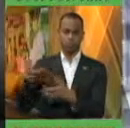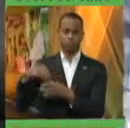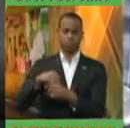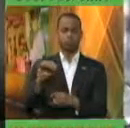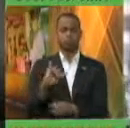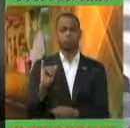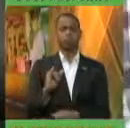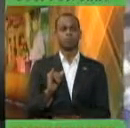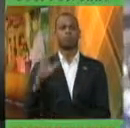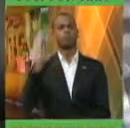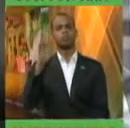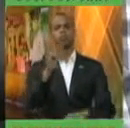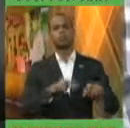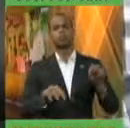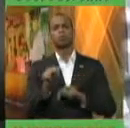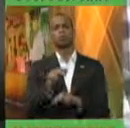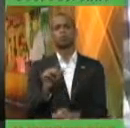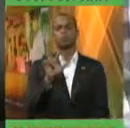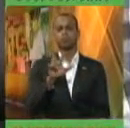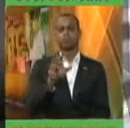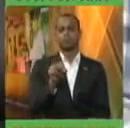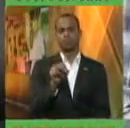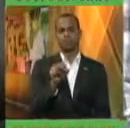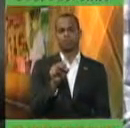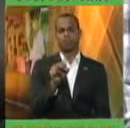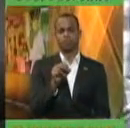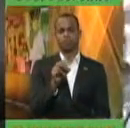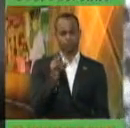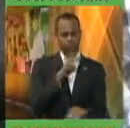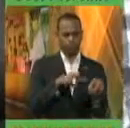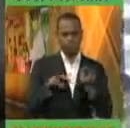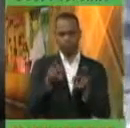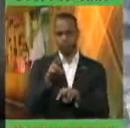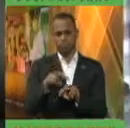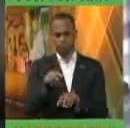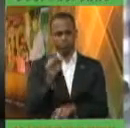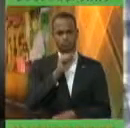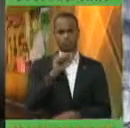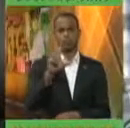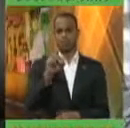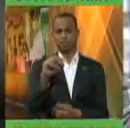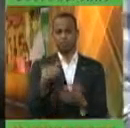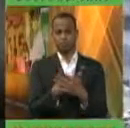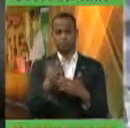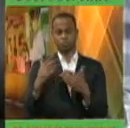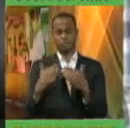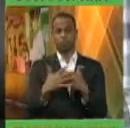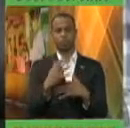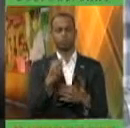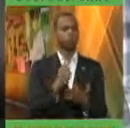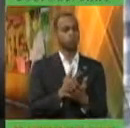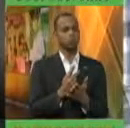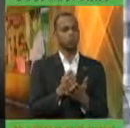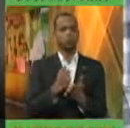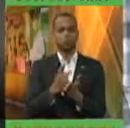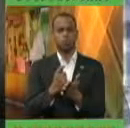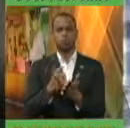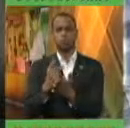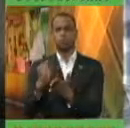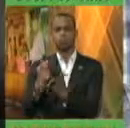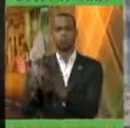asegurado van a evaluar ahora 30 segmentos en búsqueda de que estas 30 nuevas playas puedan ser galardonadas con la